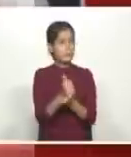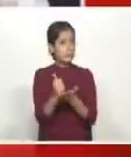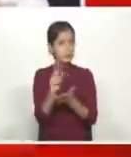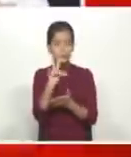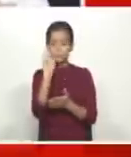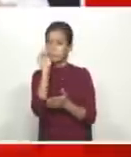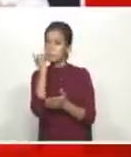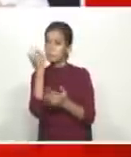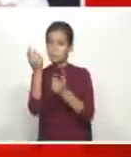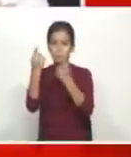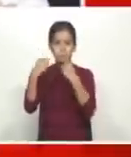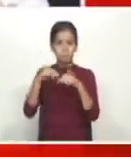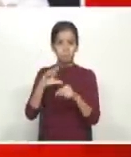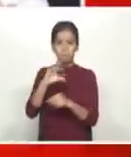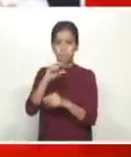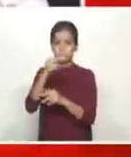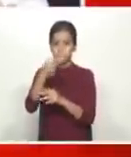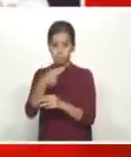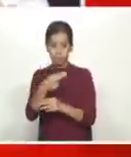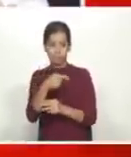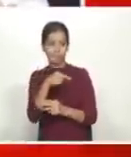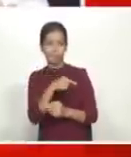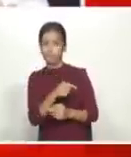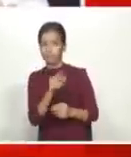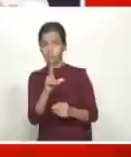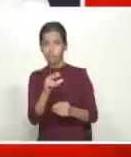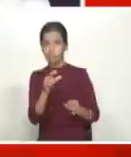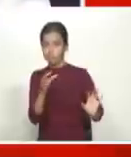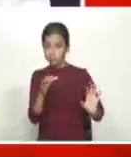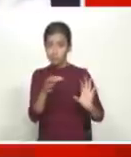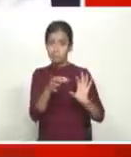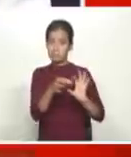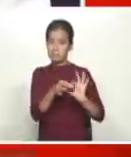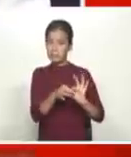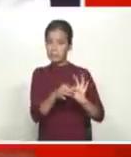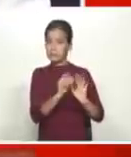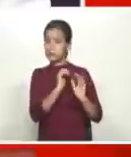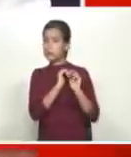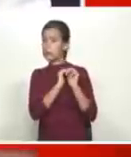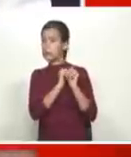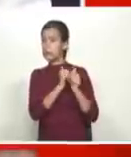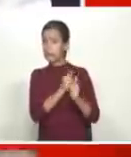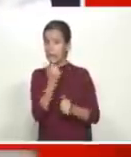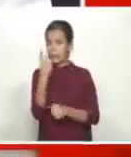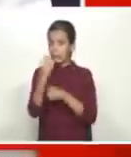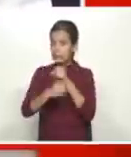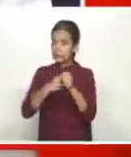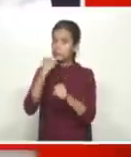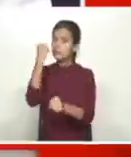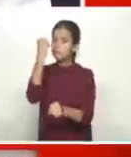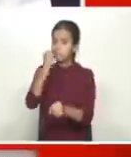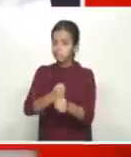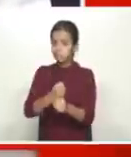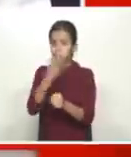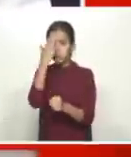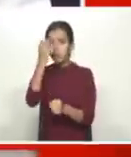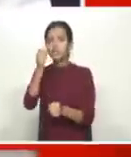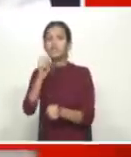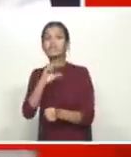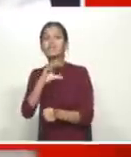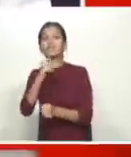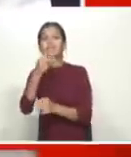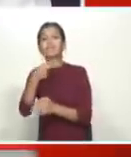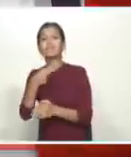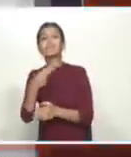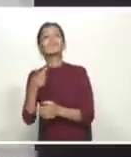gobierno. Externas al gobierno, obviamente, que son los que gobernaron 12 años. Porque ¿qué va a venir la CICIG si este gobierno